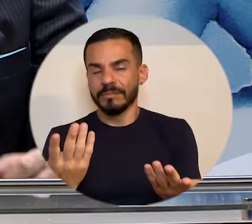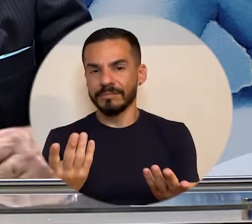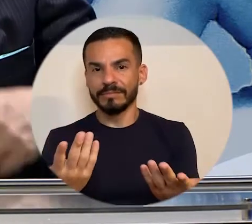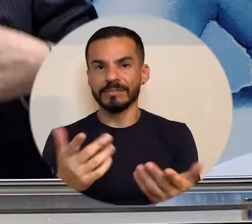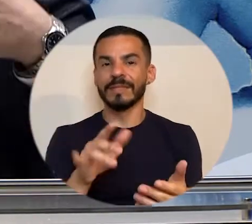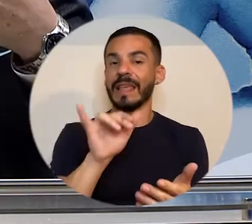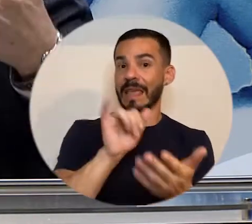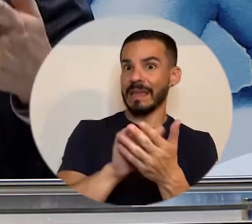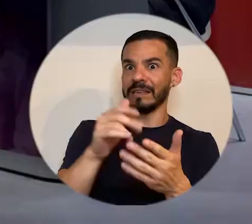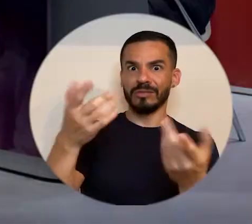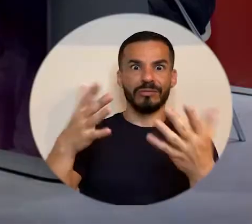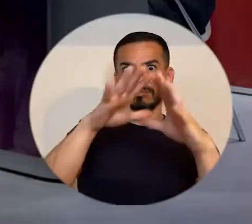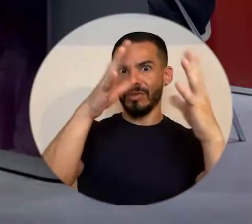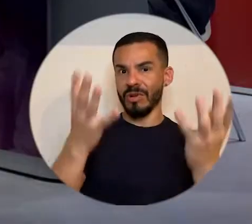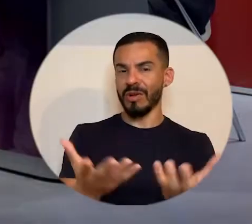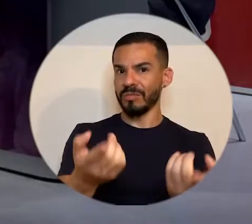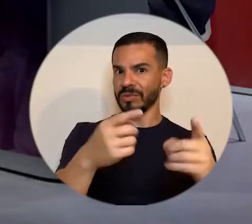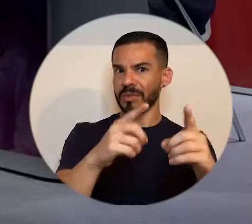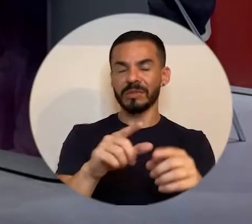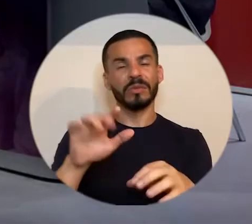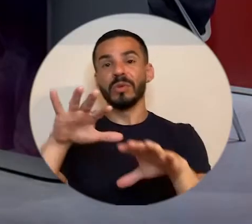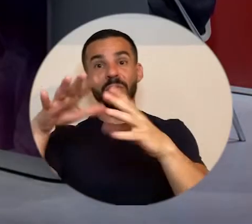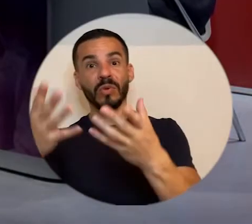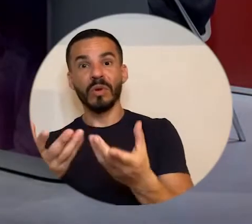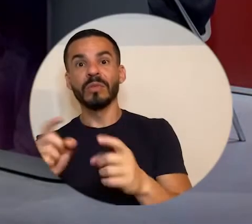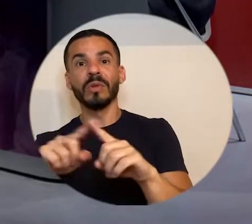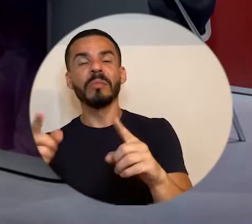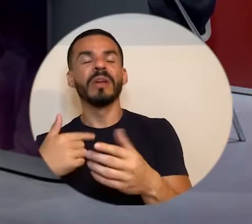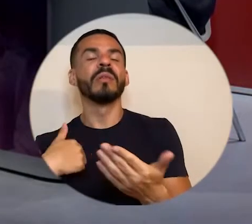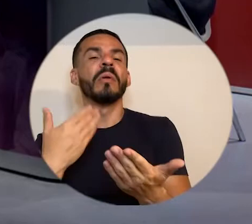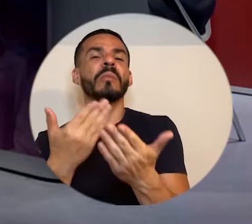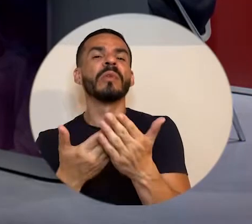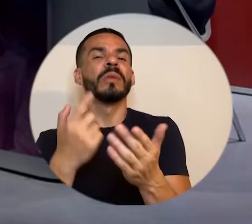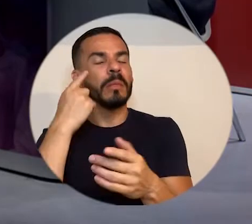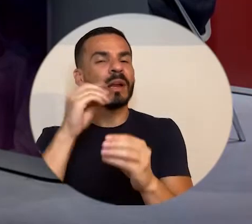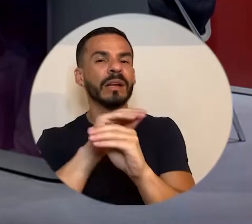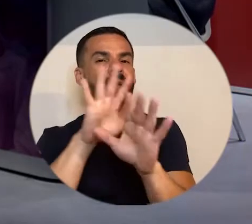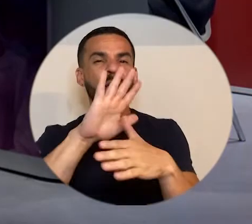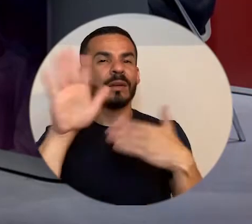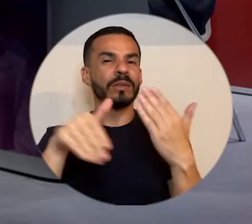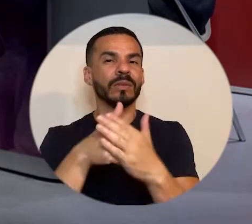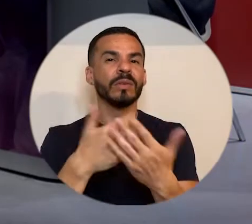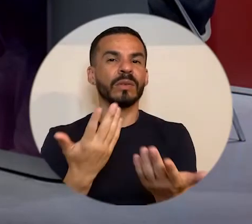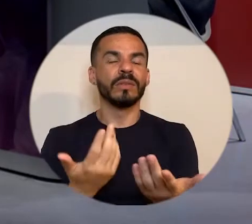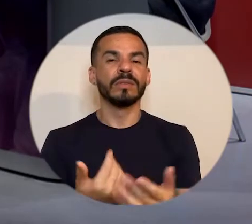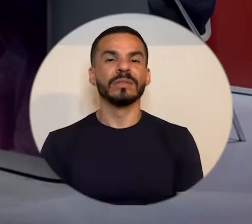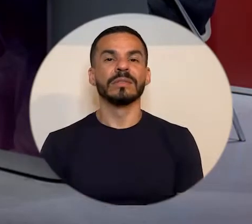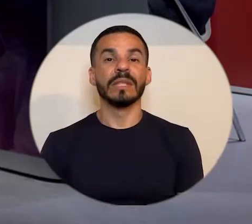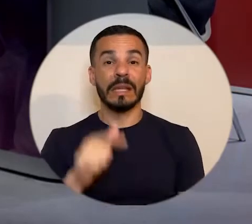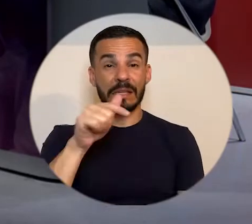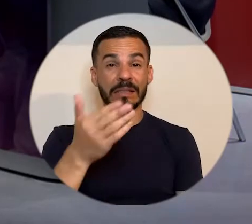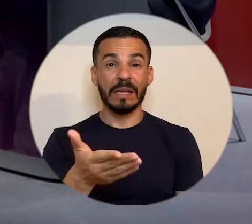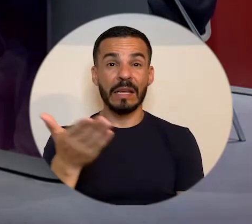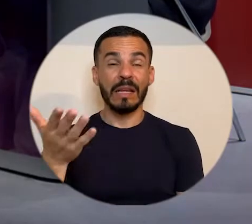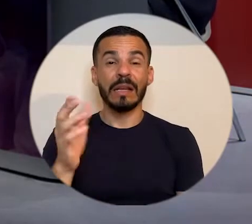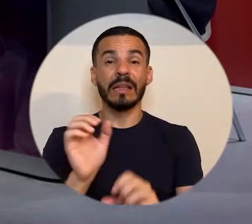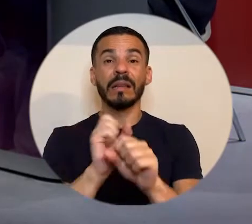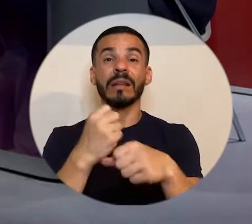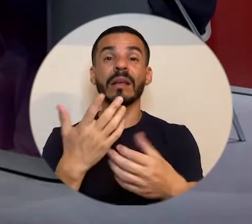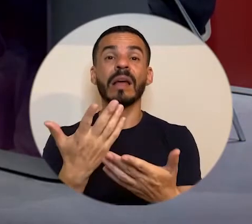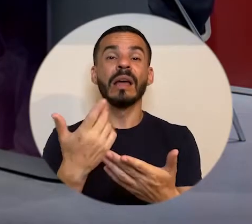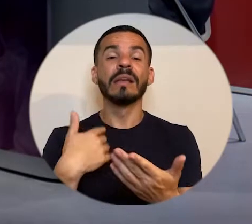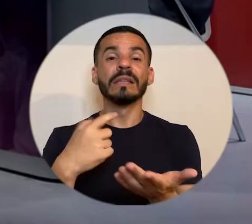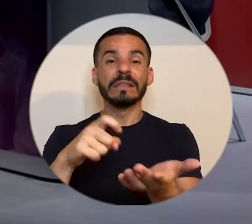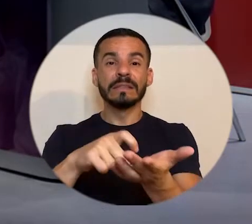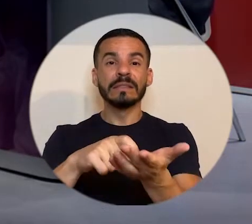higiénico. Entonces, eso pasa en todo el mundo, Carlos. No, no fue todo el mundo, pero lo pongo para ponerlo, para que le quede claro a todos. Entonces, ese